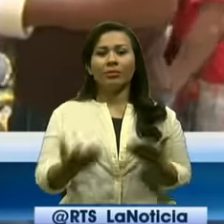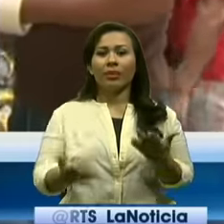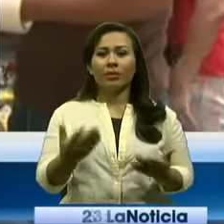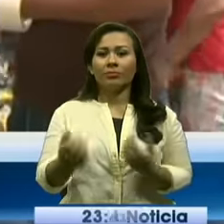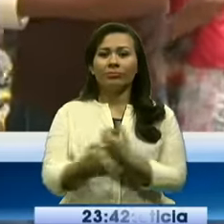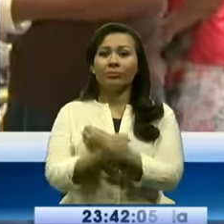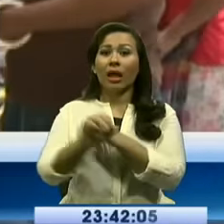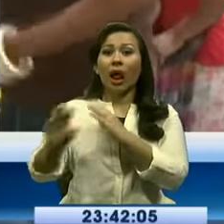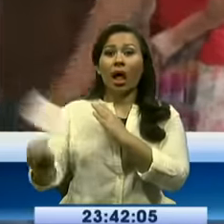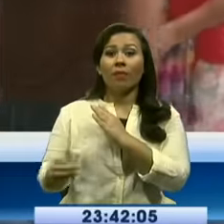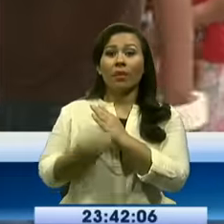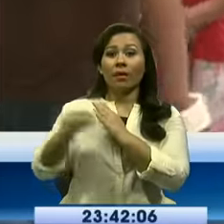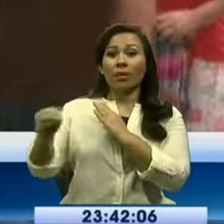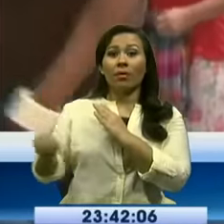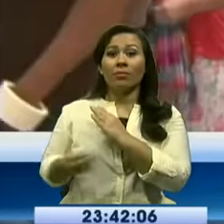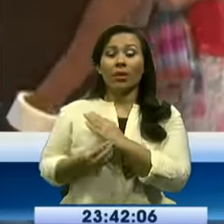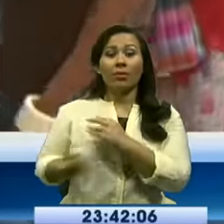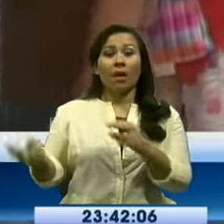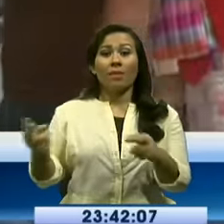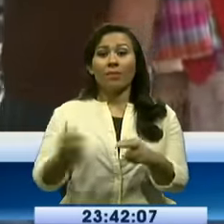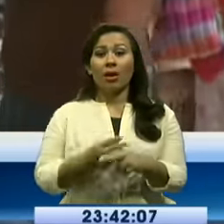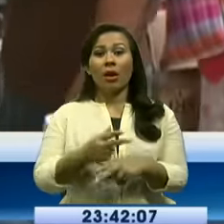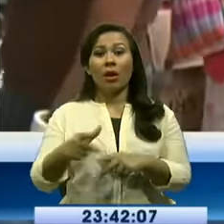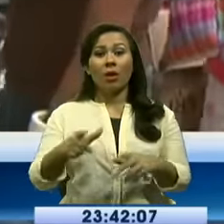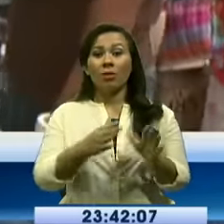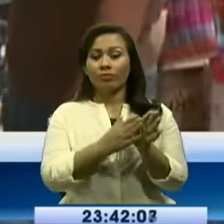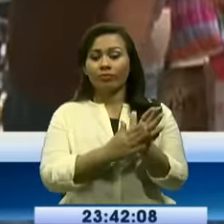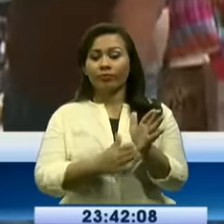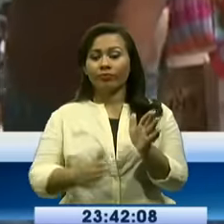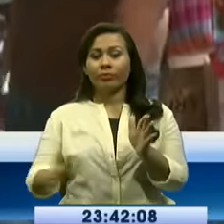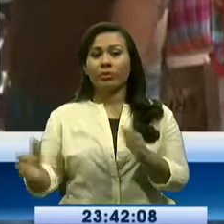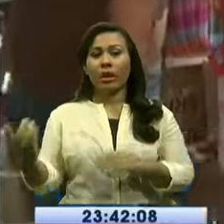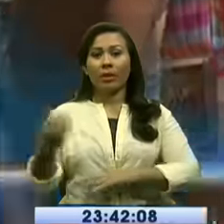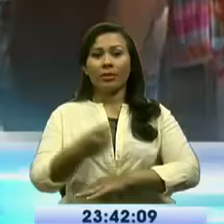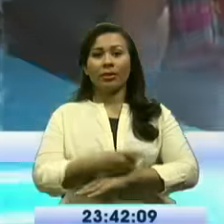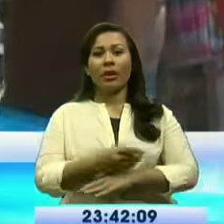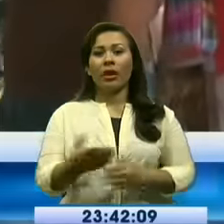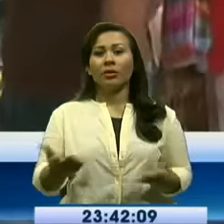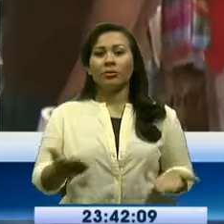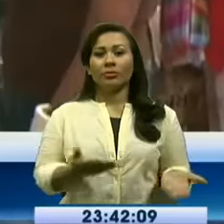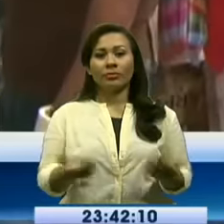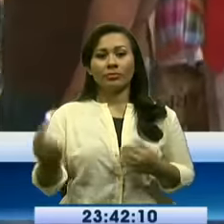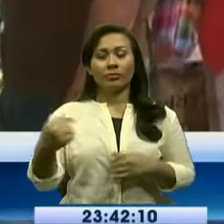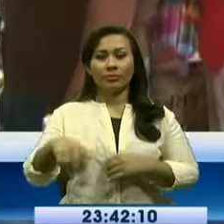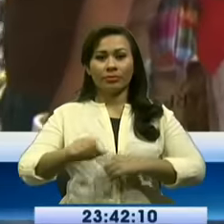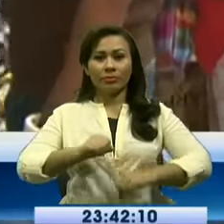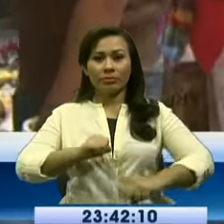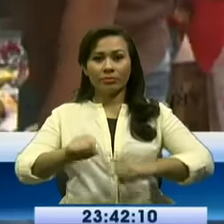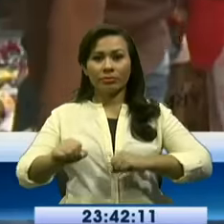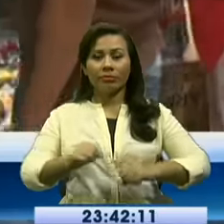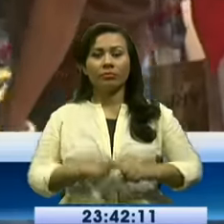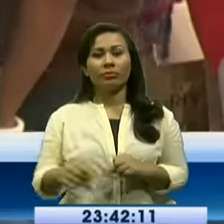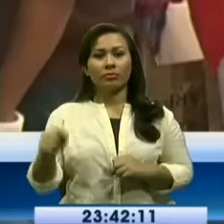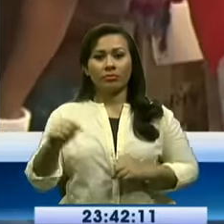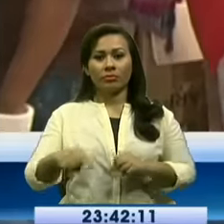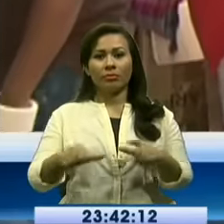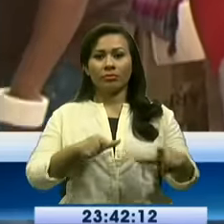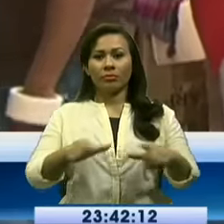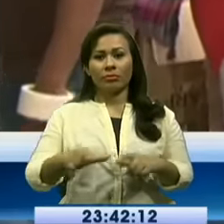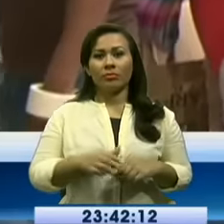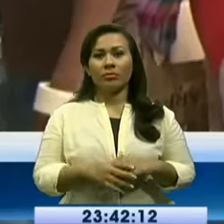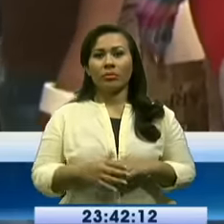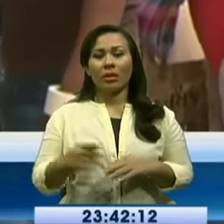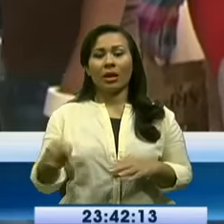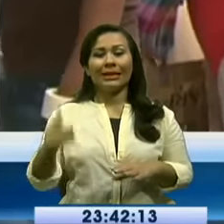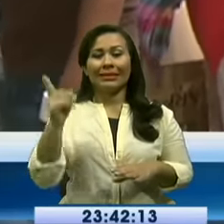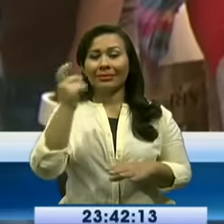se aumente esta cifra un poco más en el transcurso de estos días mientras se van realizando estas labores ya en el territorio afectado,